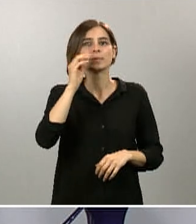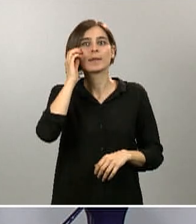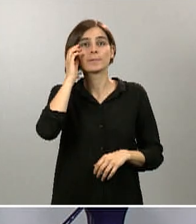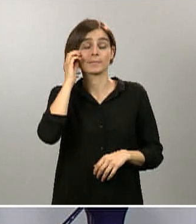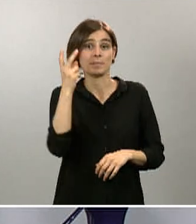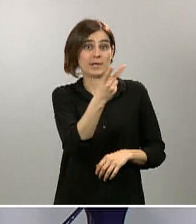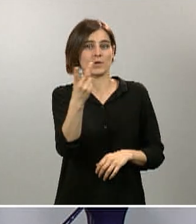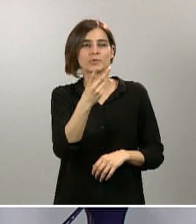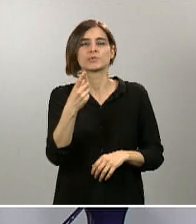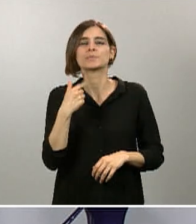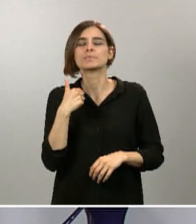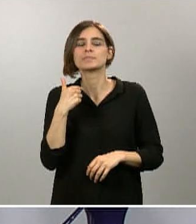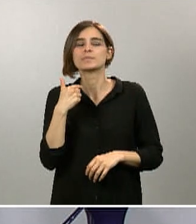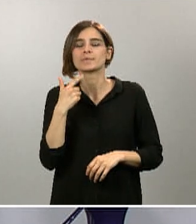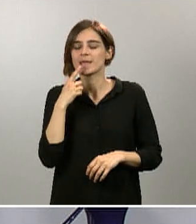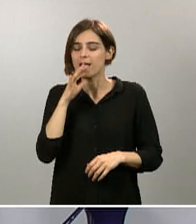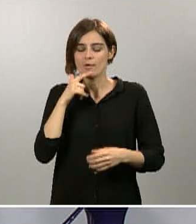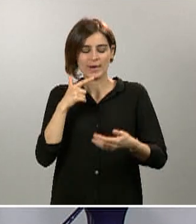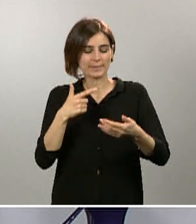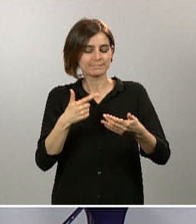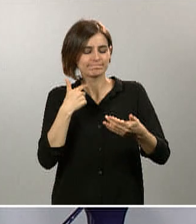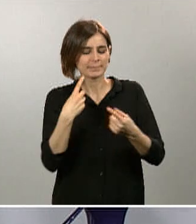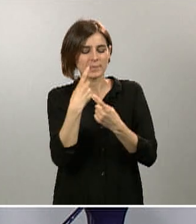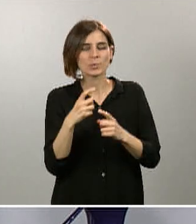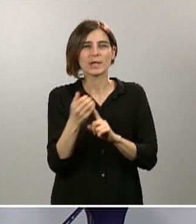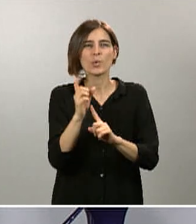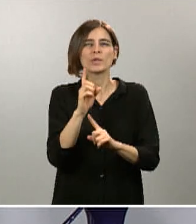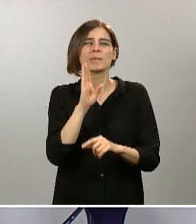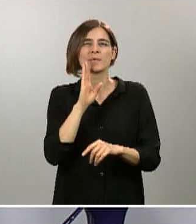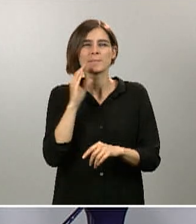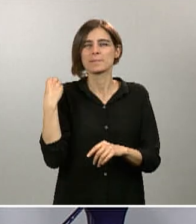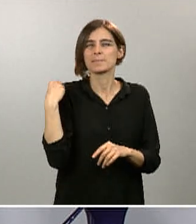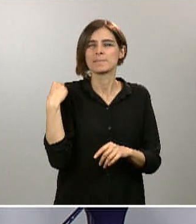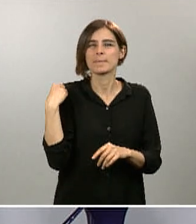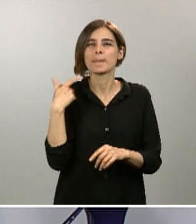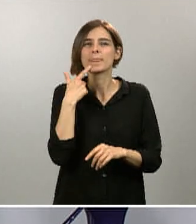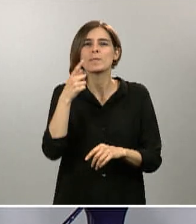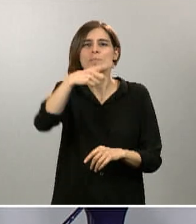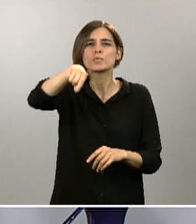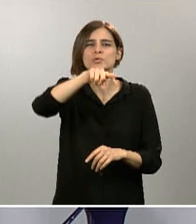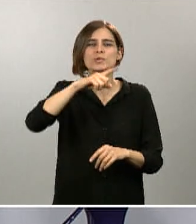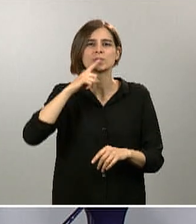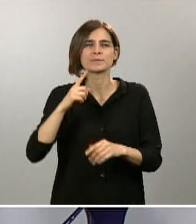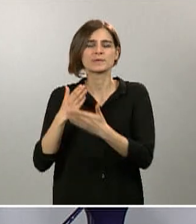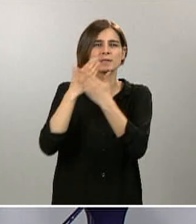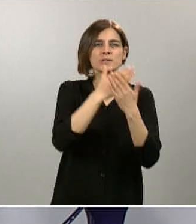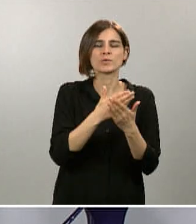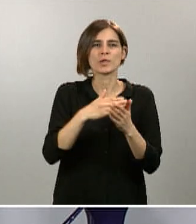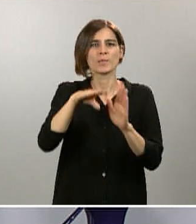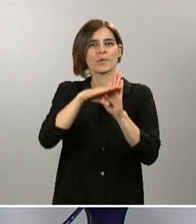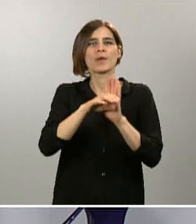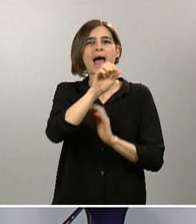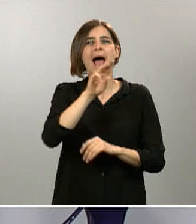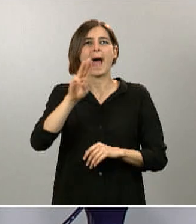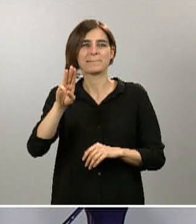No la encuentro ahora mismo, pero sí que mencionaban, por si acaso están haciendo algún tipo de estudio sobre esta aplicación muy seguida por los niños, que se llama TikTok.